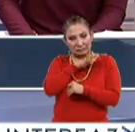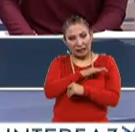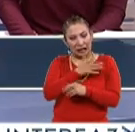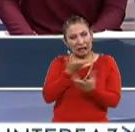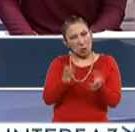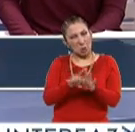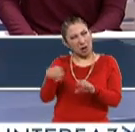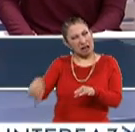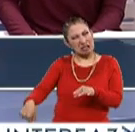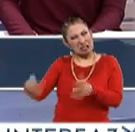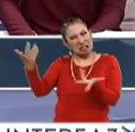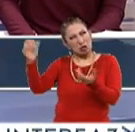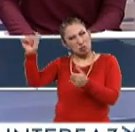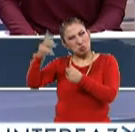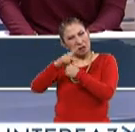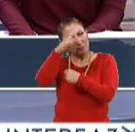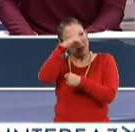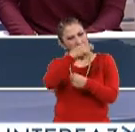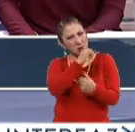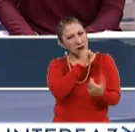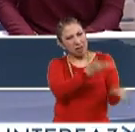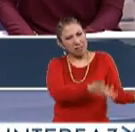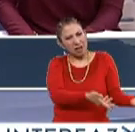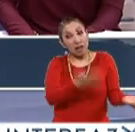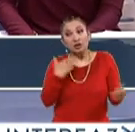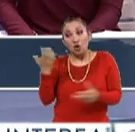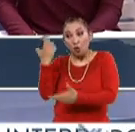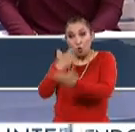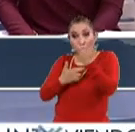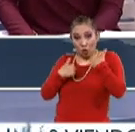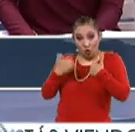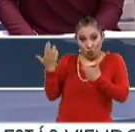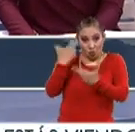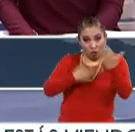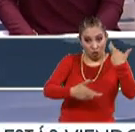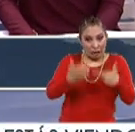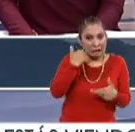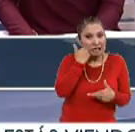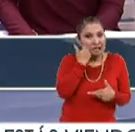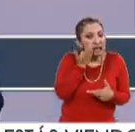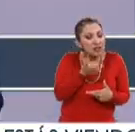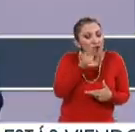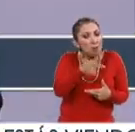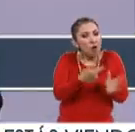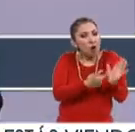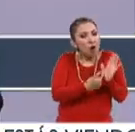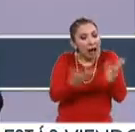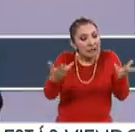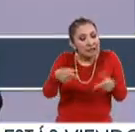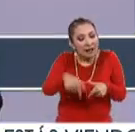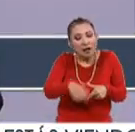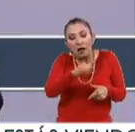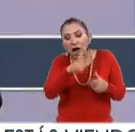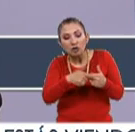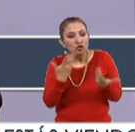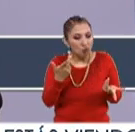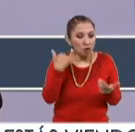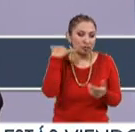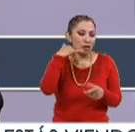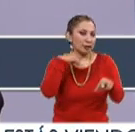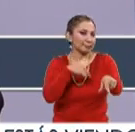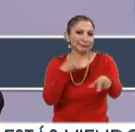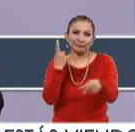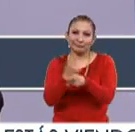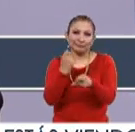va a ser primero aquí que allá? Entonces regresé tratando de que esto se hiciera en alguna parte, dije, pues en